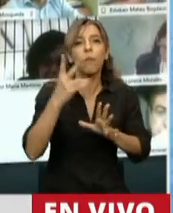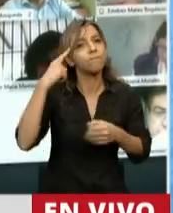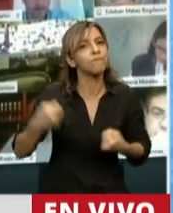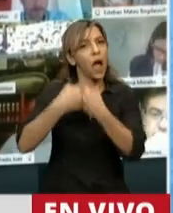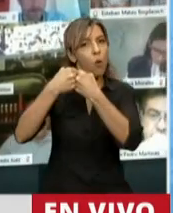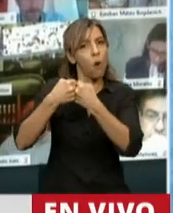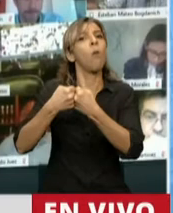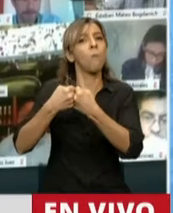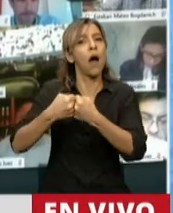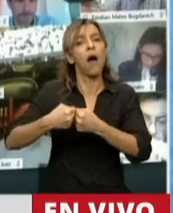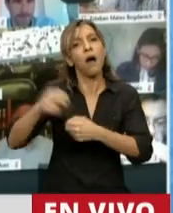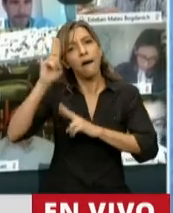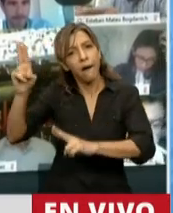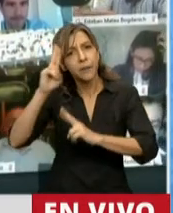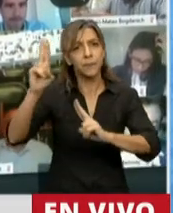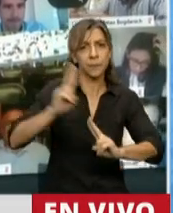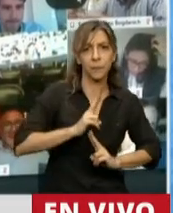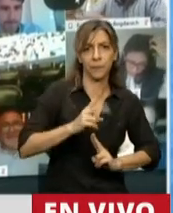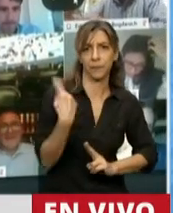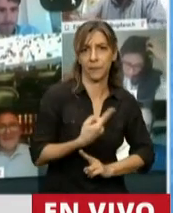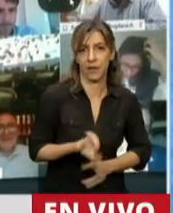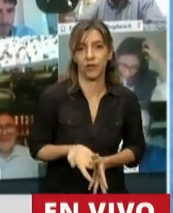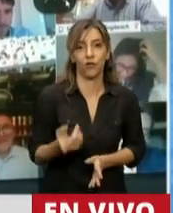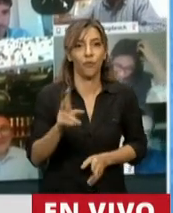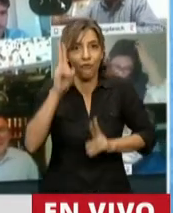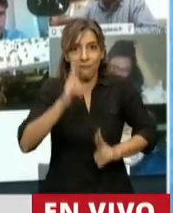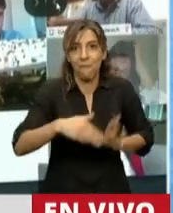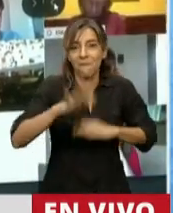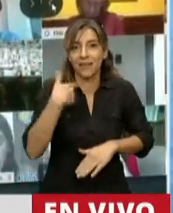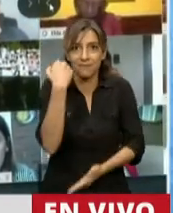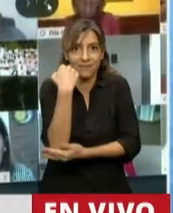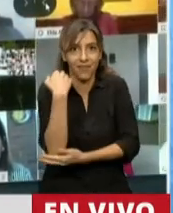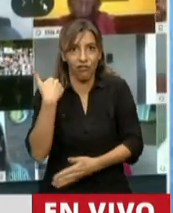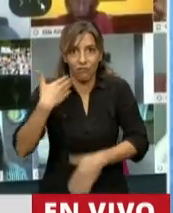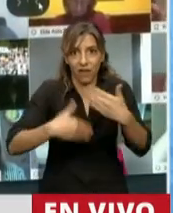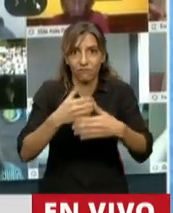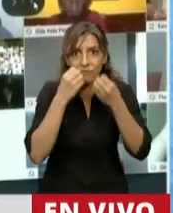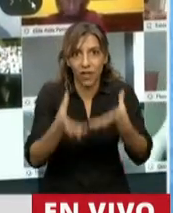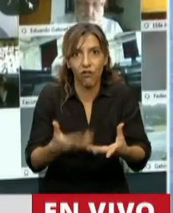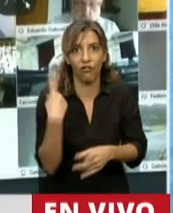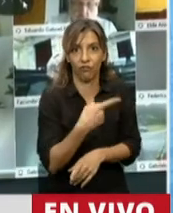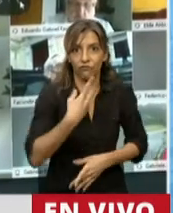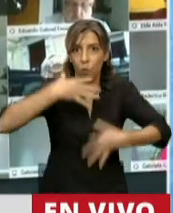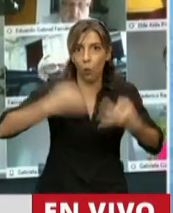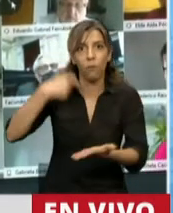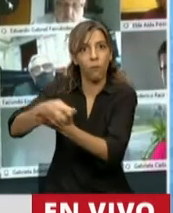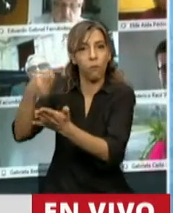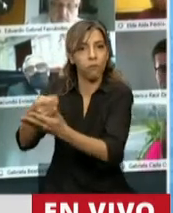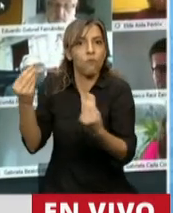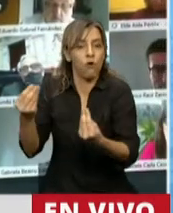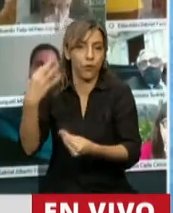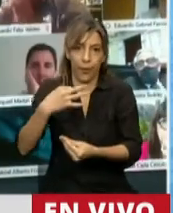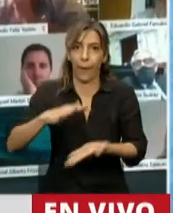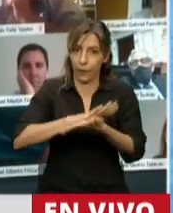que respete las posibilidades objetivas de nuestra economía de cumplir con los compromisos que se asuman. Con